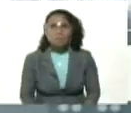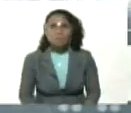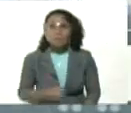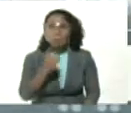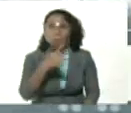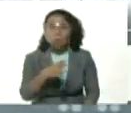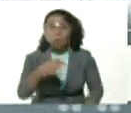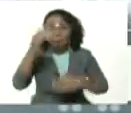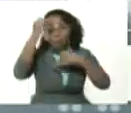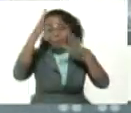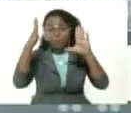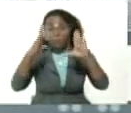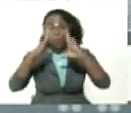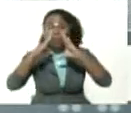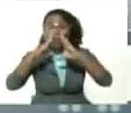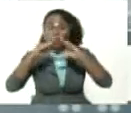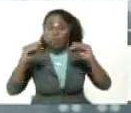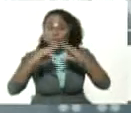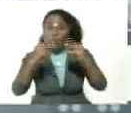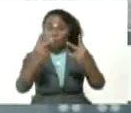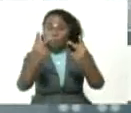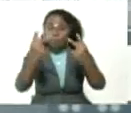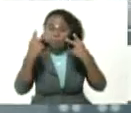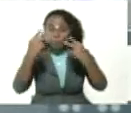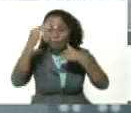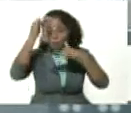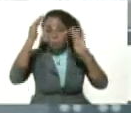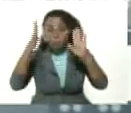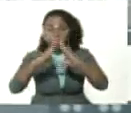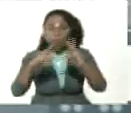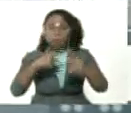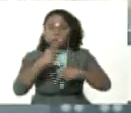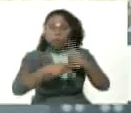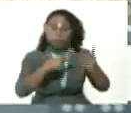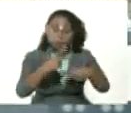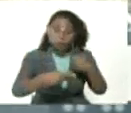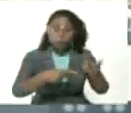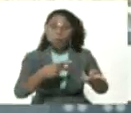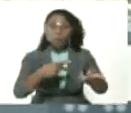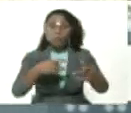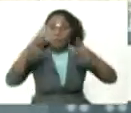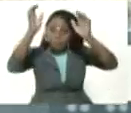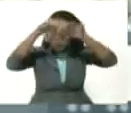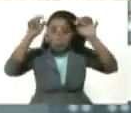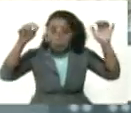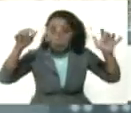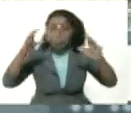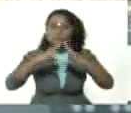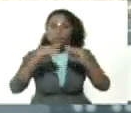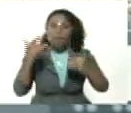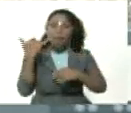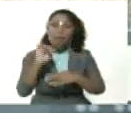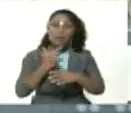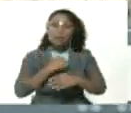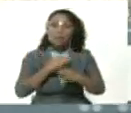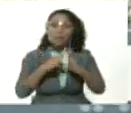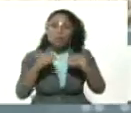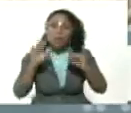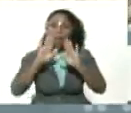pendiente de todo, pendiente de lo productivo, pendiente de las lluvias, cuenta con todo el